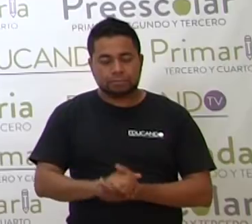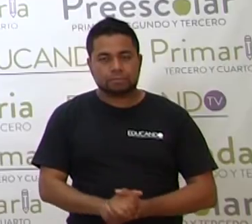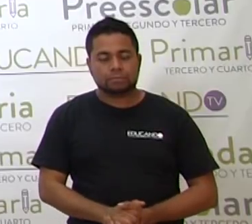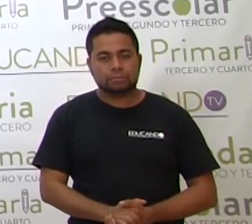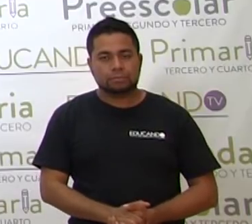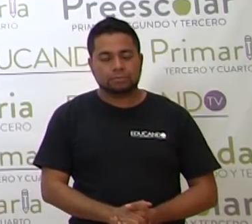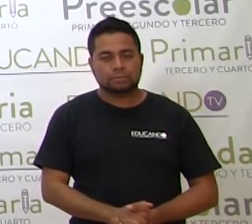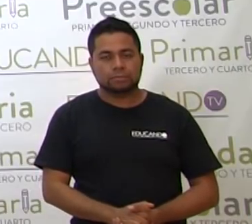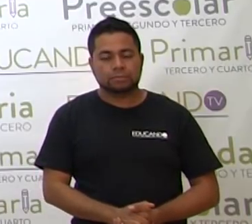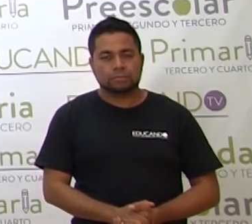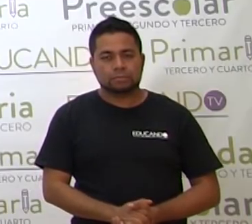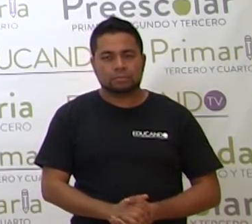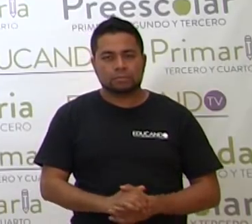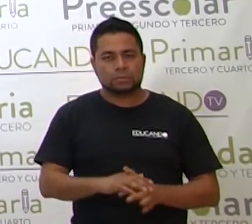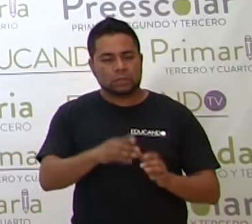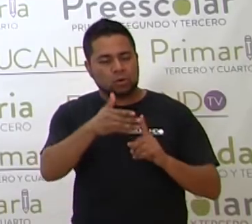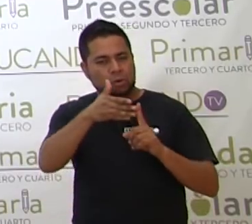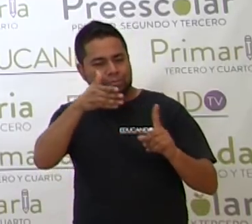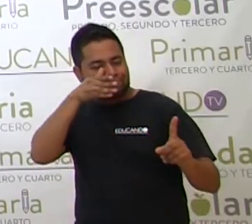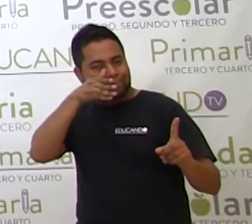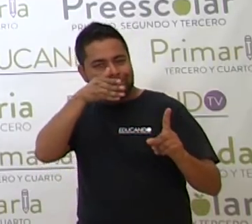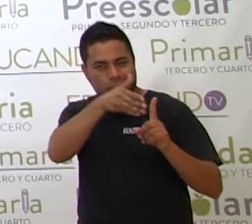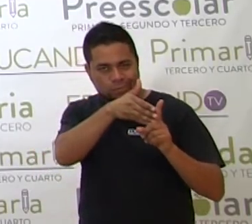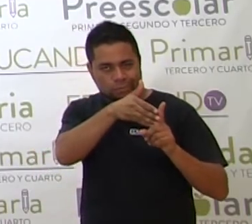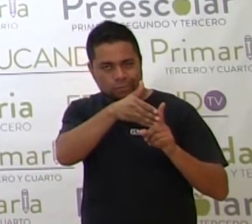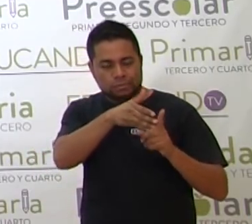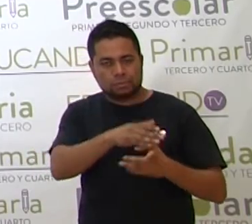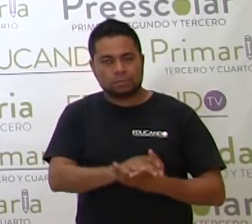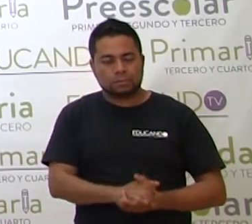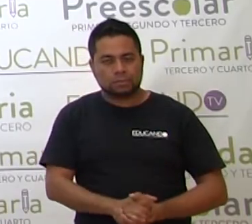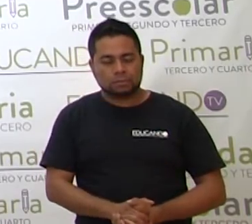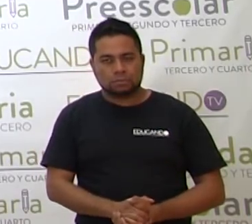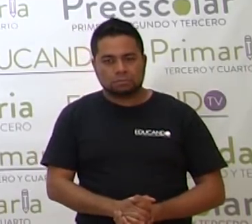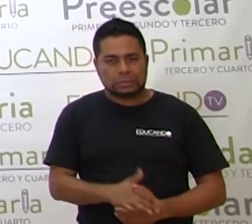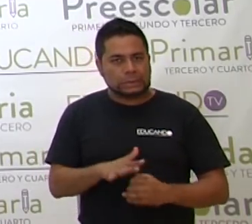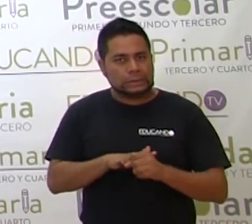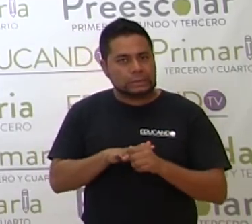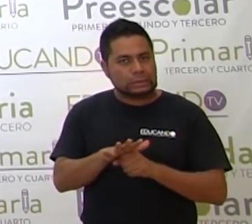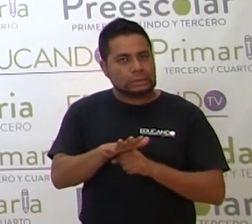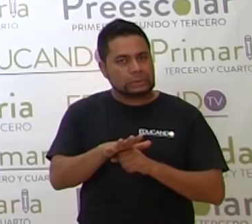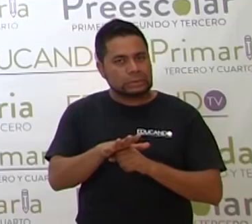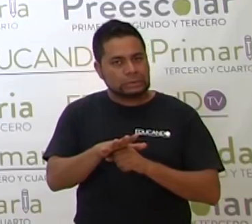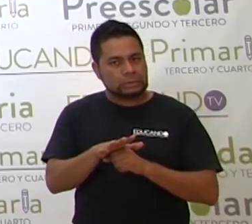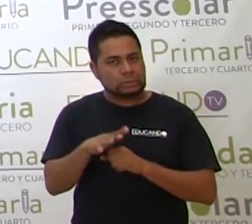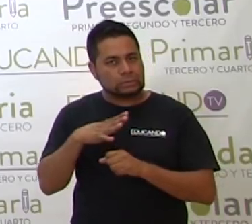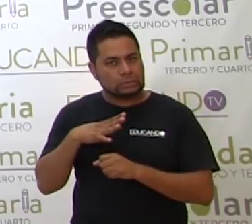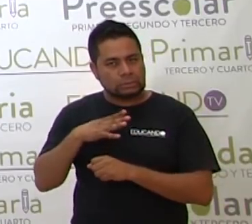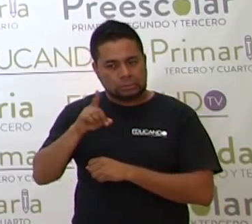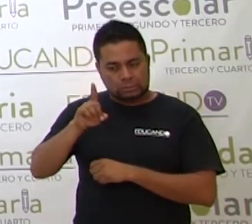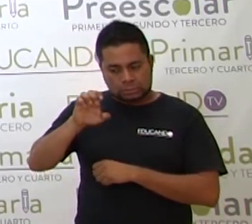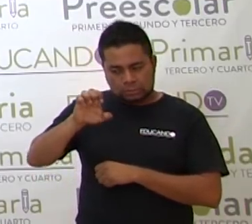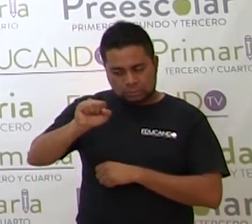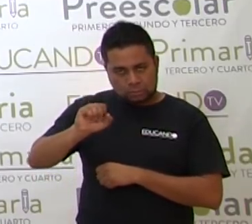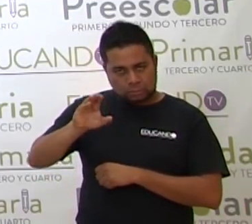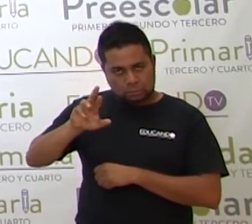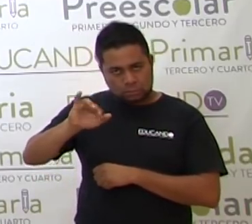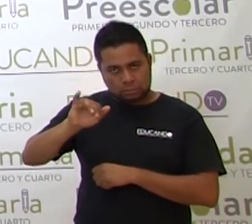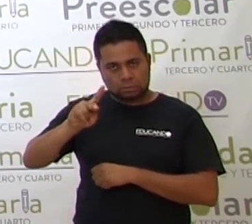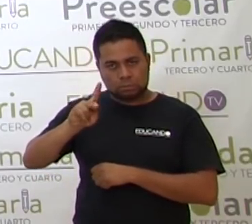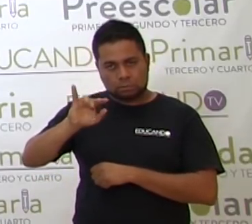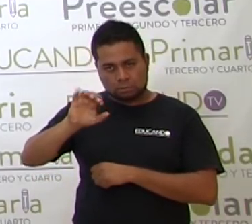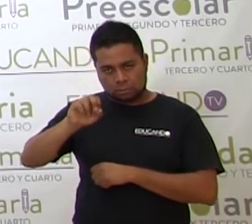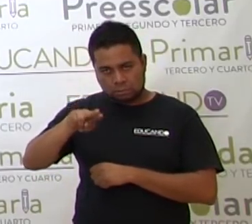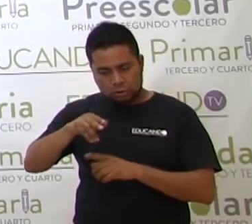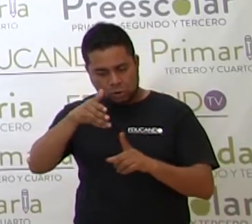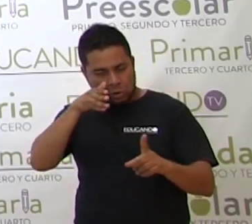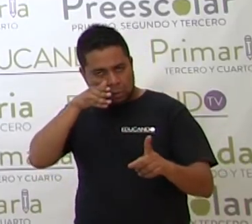descripción objetiva. ¿Y cuál es la descripción objetiva? Mucha atención, ¿eh?